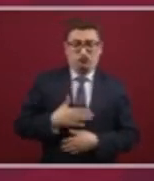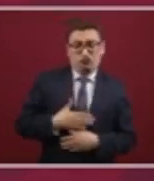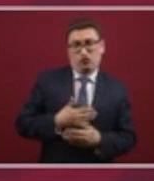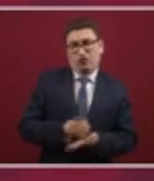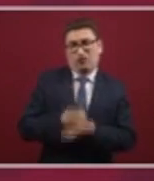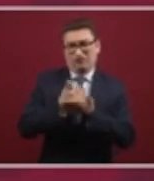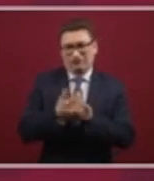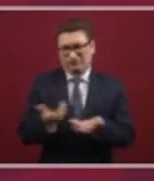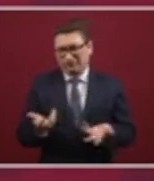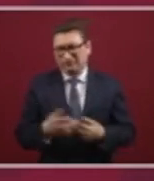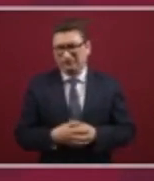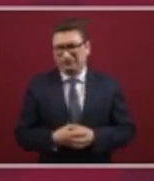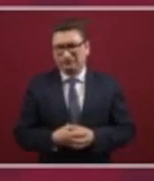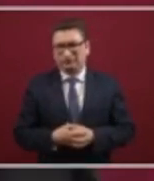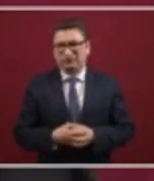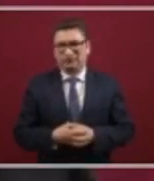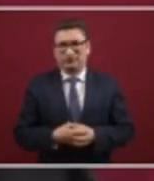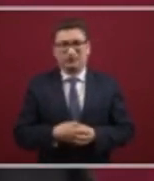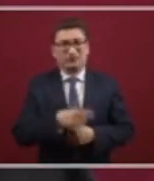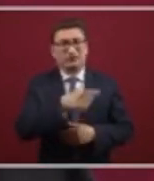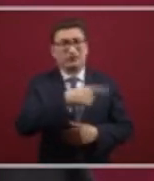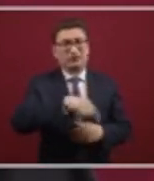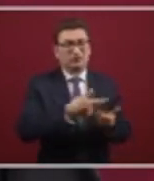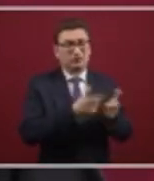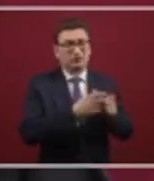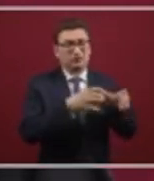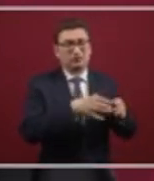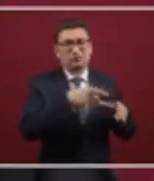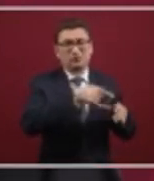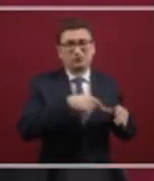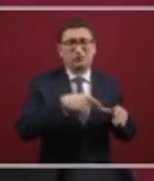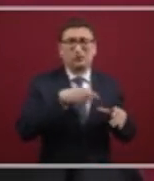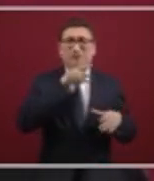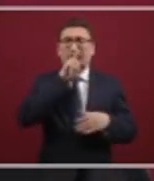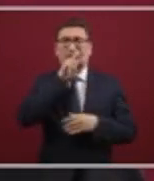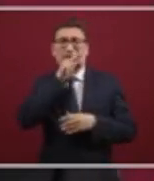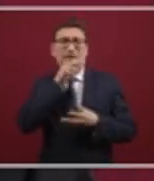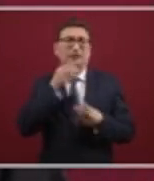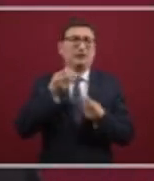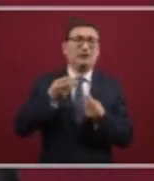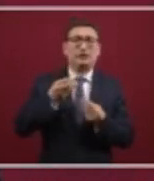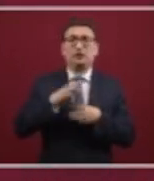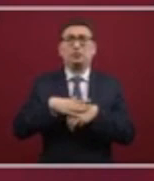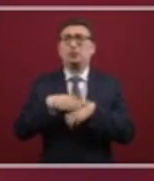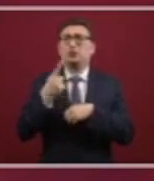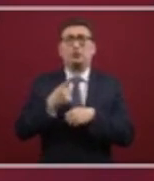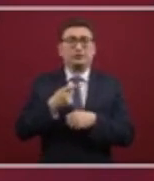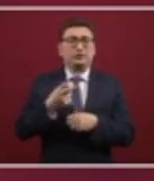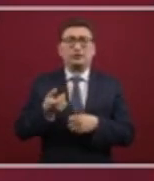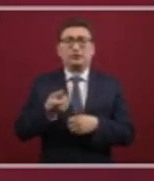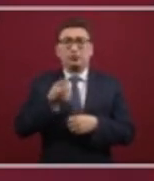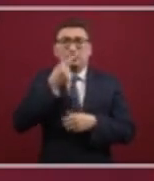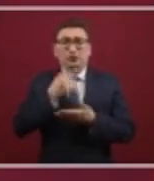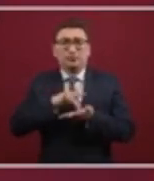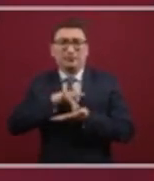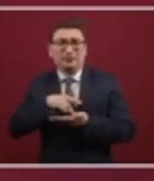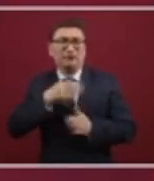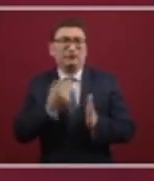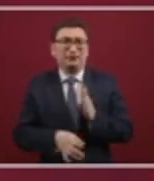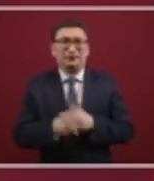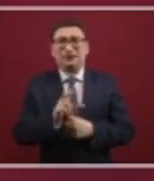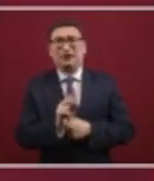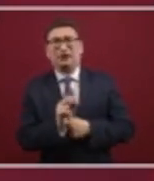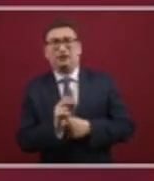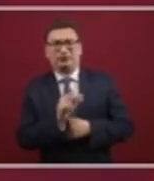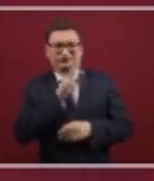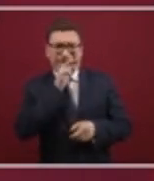Ahora les preocupa mucho el que no falten los medicamentos,